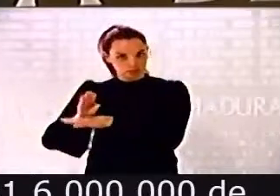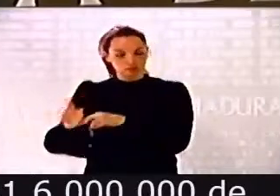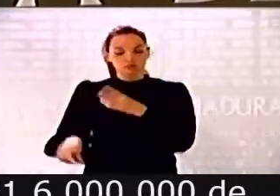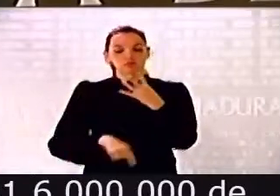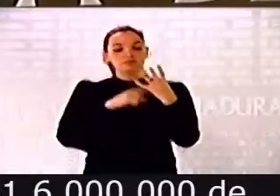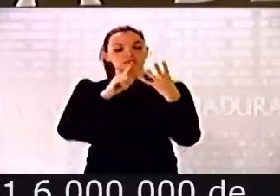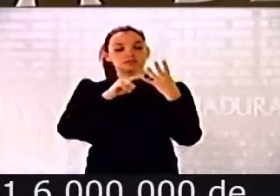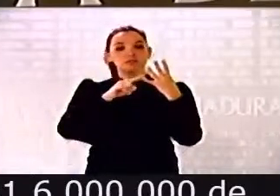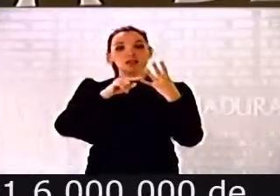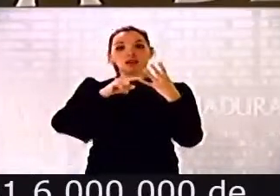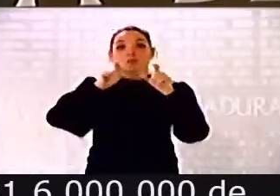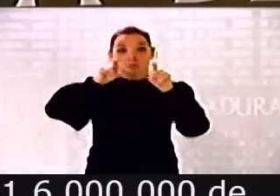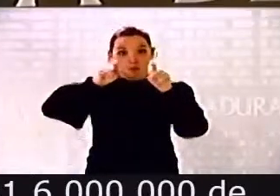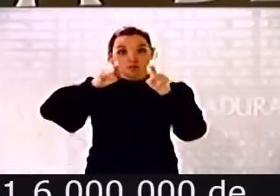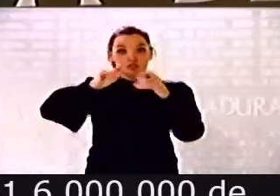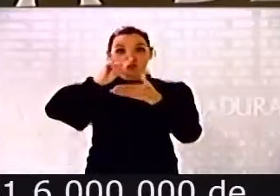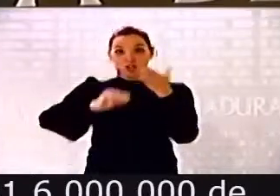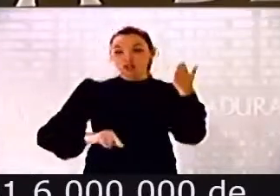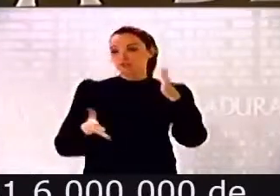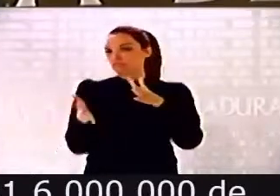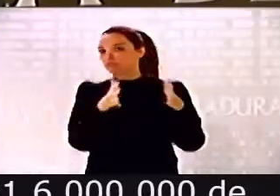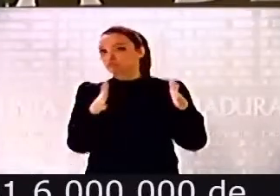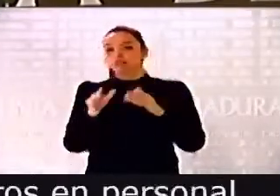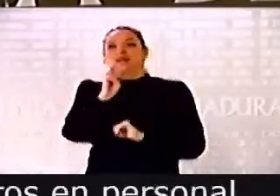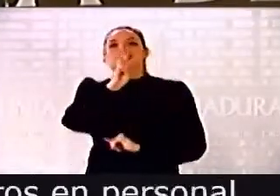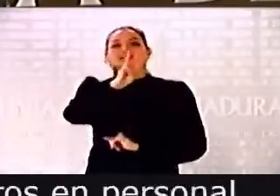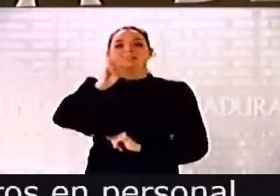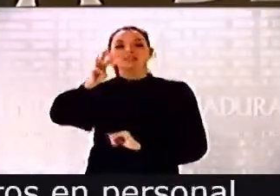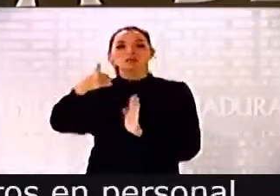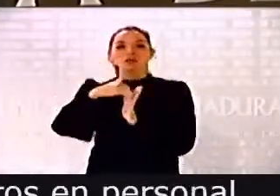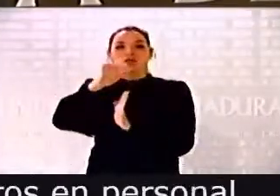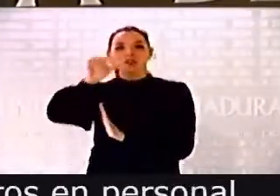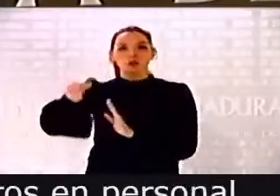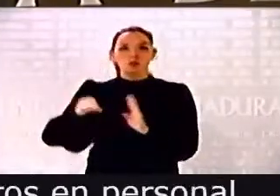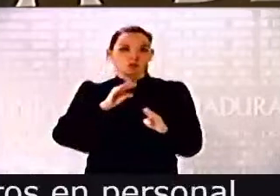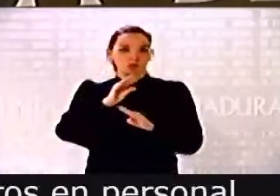En personal docente, alrededor de 33 millones de euros.